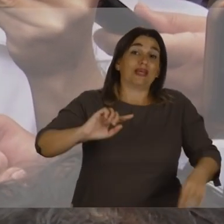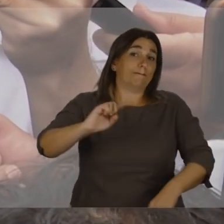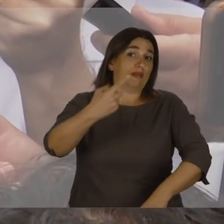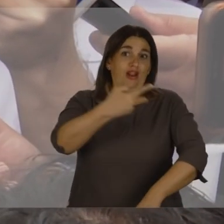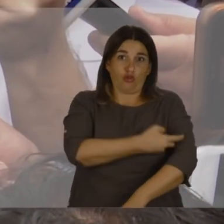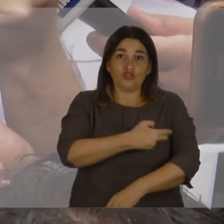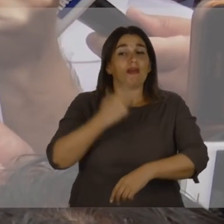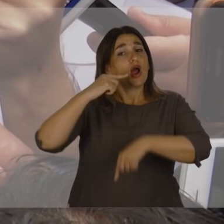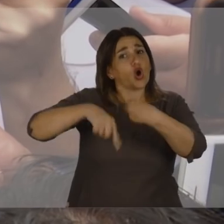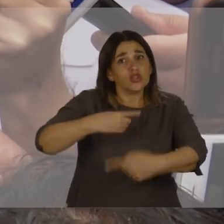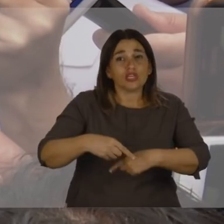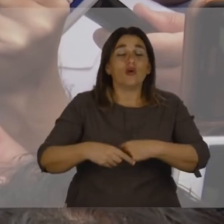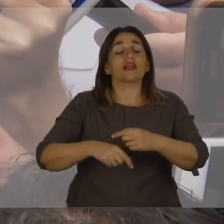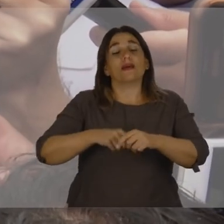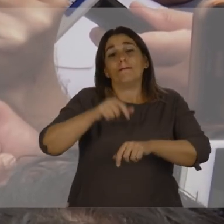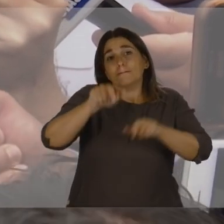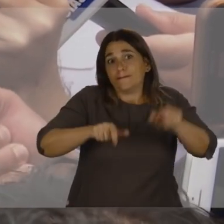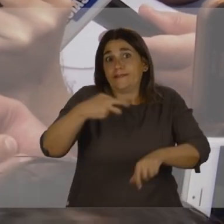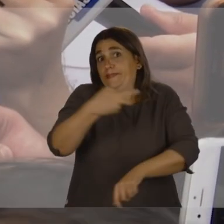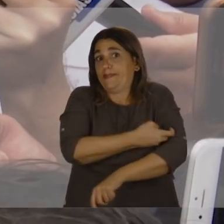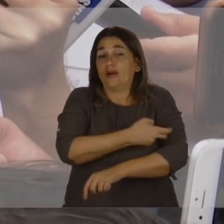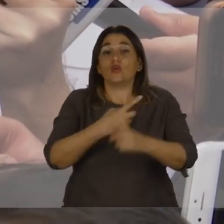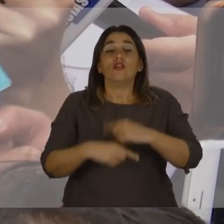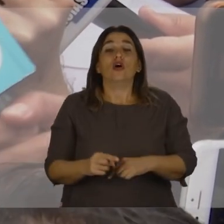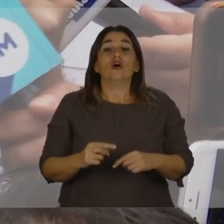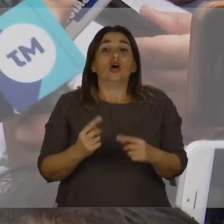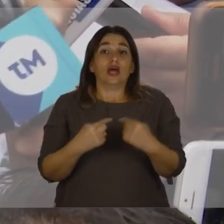vacunación de otros uruguayos. Entonces,